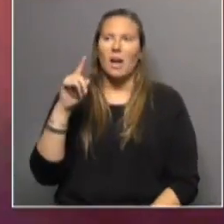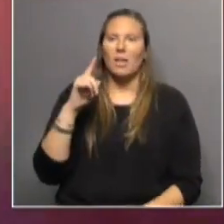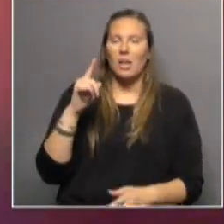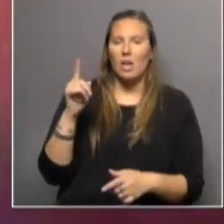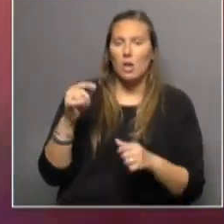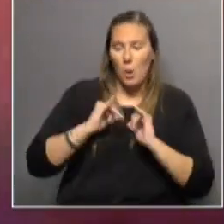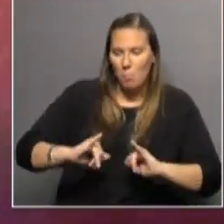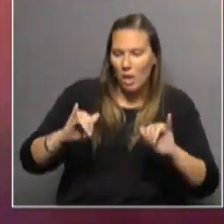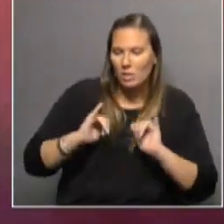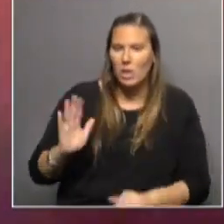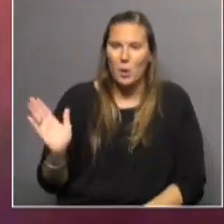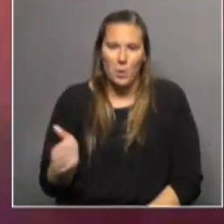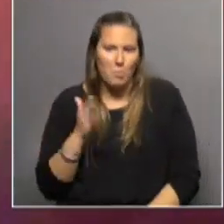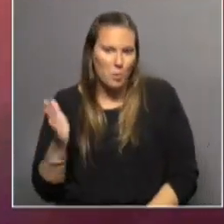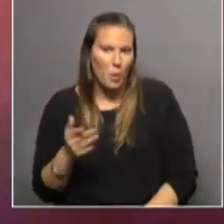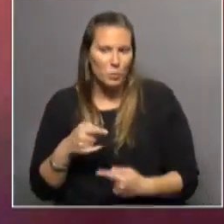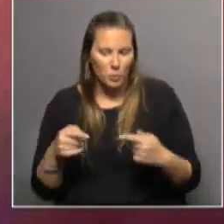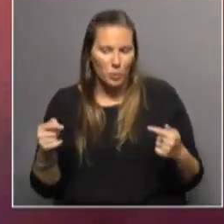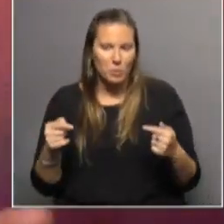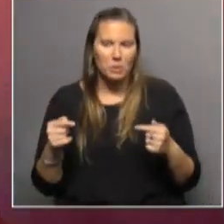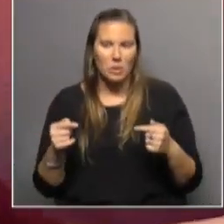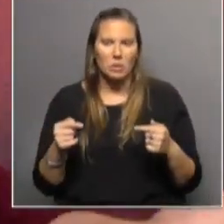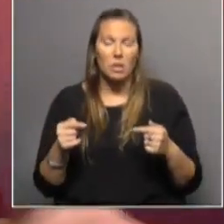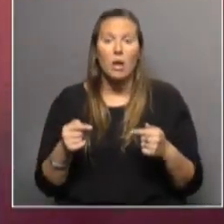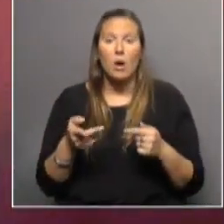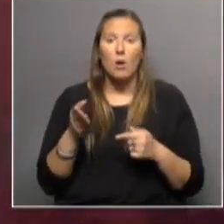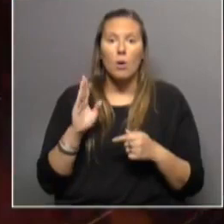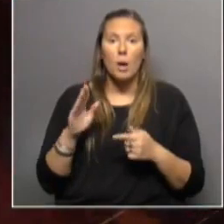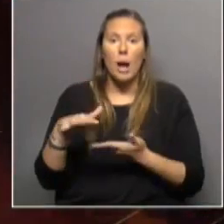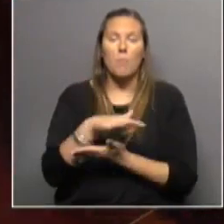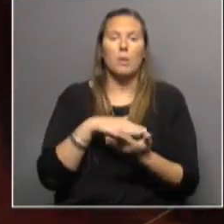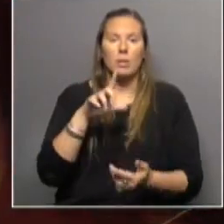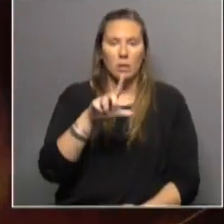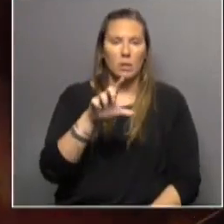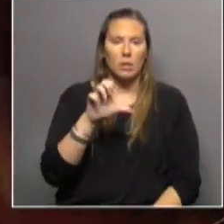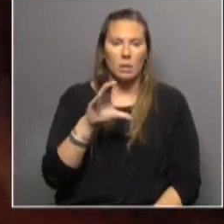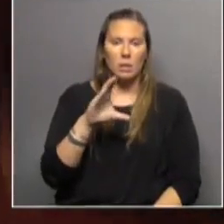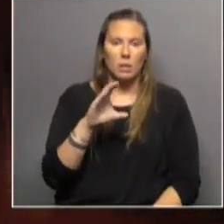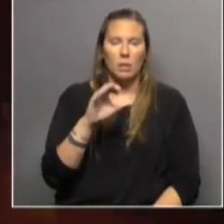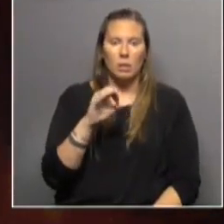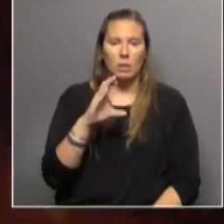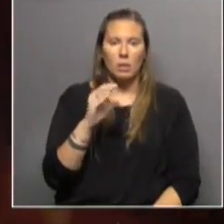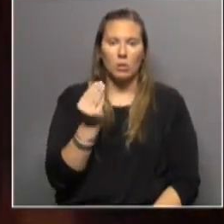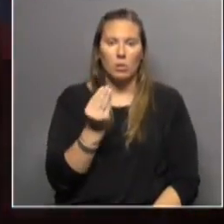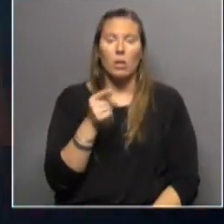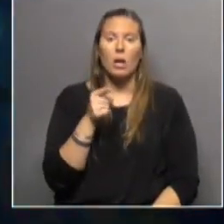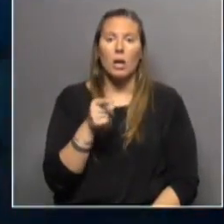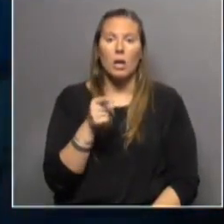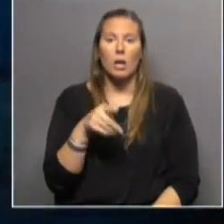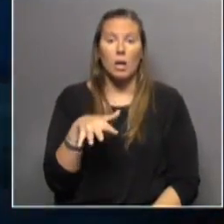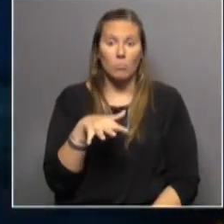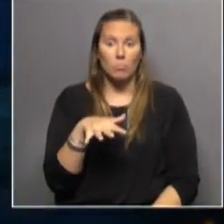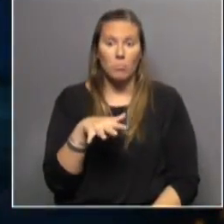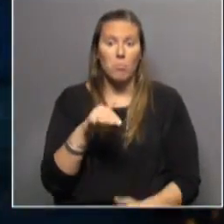hay para hacer, los productos. Ahí también. Exactamente. Bueno, nos fuimos al Parque Lecoq, ese típico paseo montevideano que es el Parque